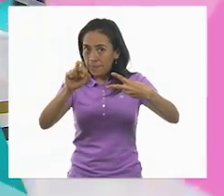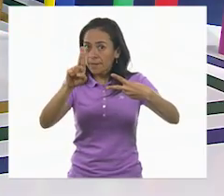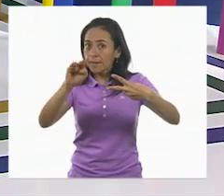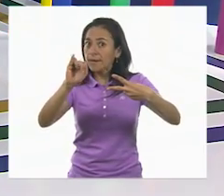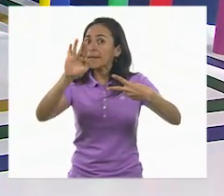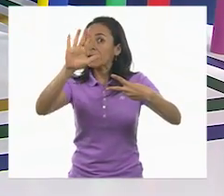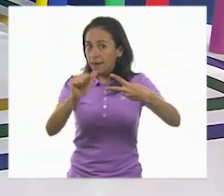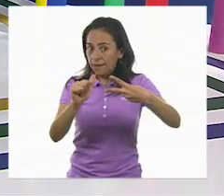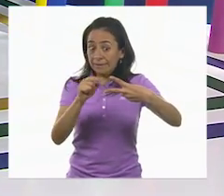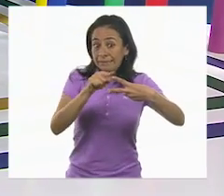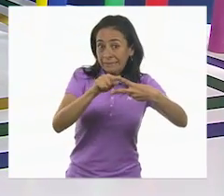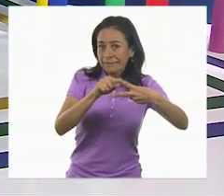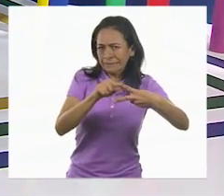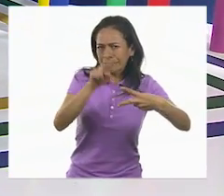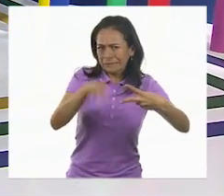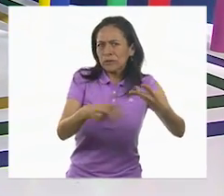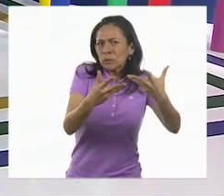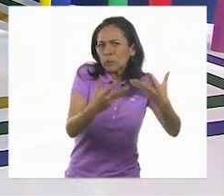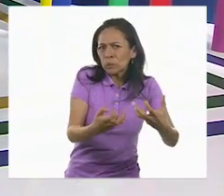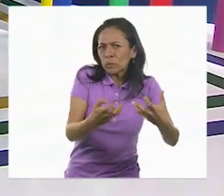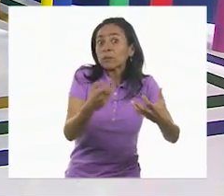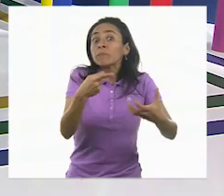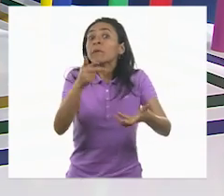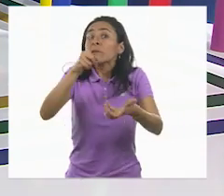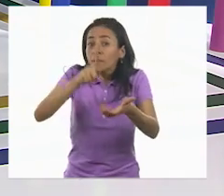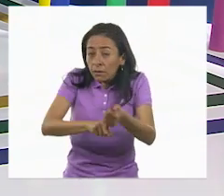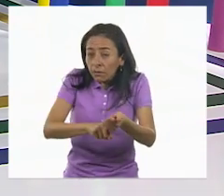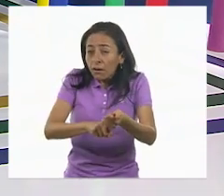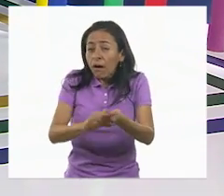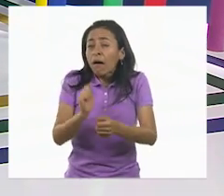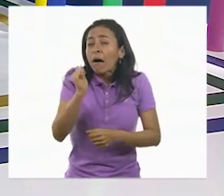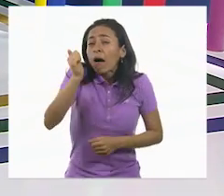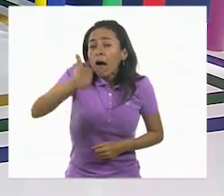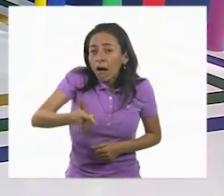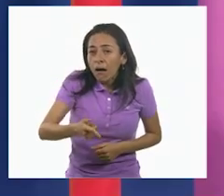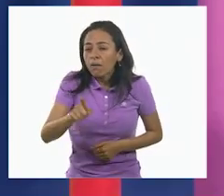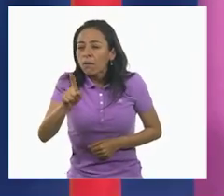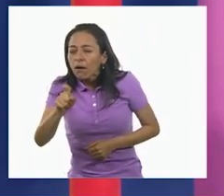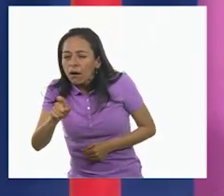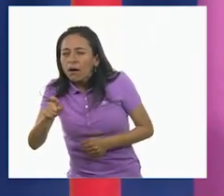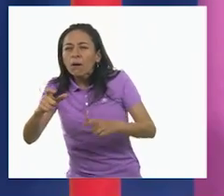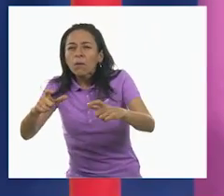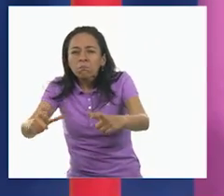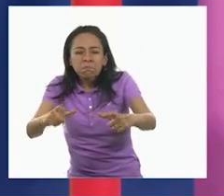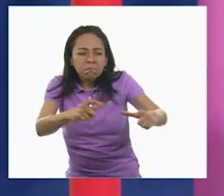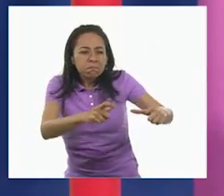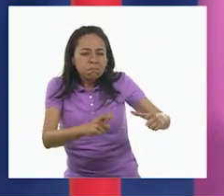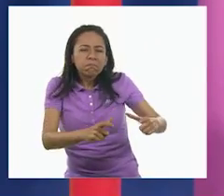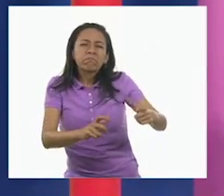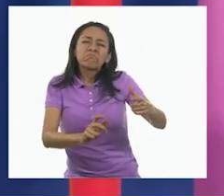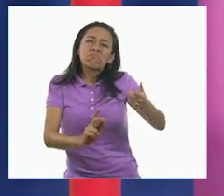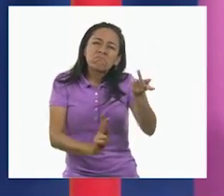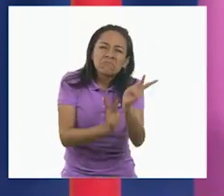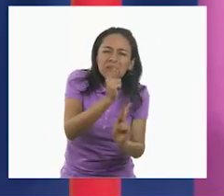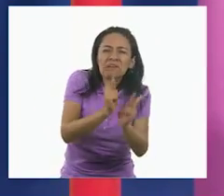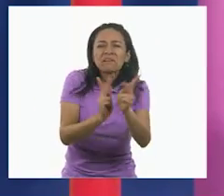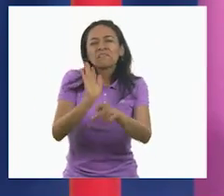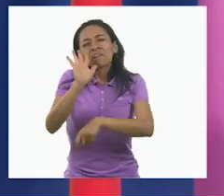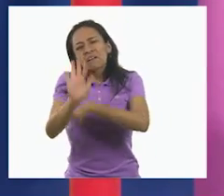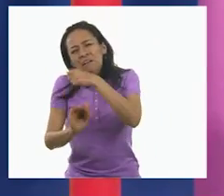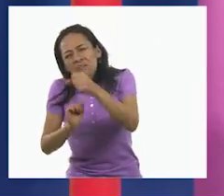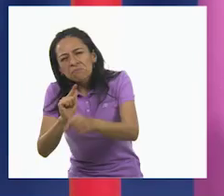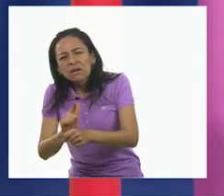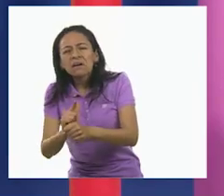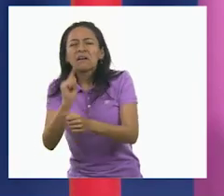árida, había algunas regiones con algo de agua, con algo de vegetación, algunos animales, pero todavía